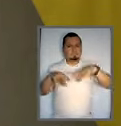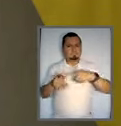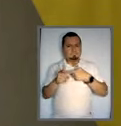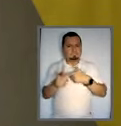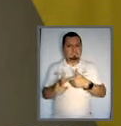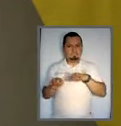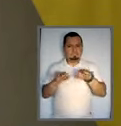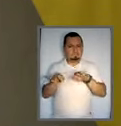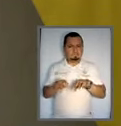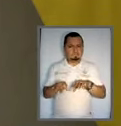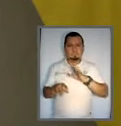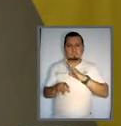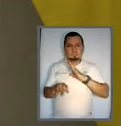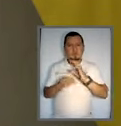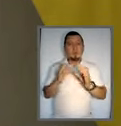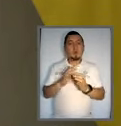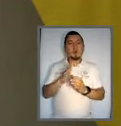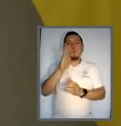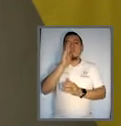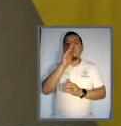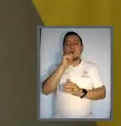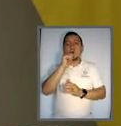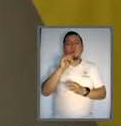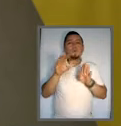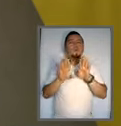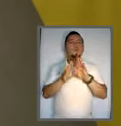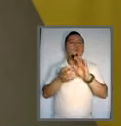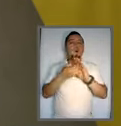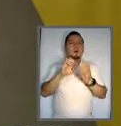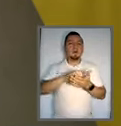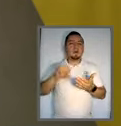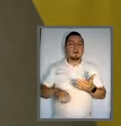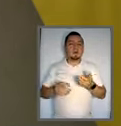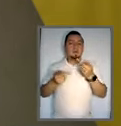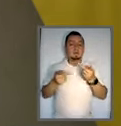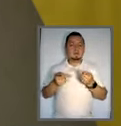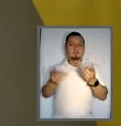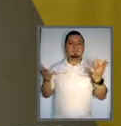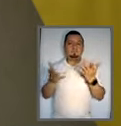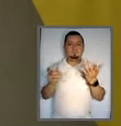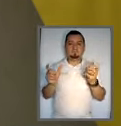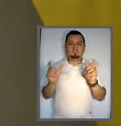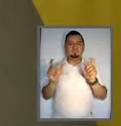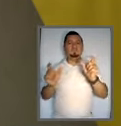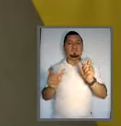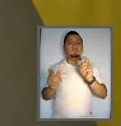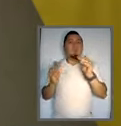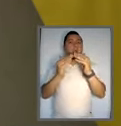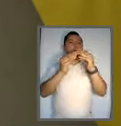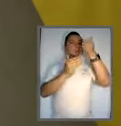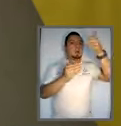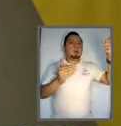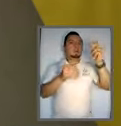ritmo, hay cosas que pues no controlamos como de manera directa